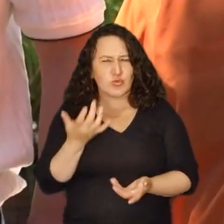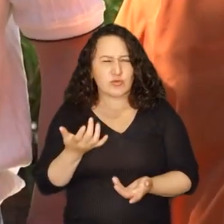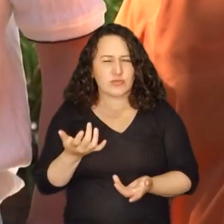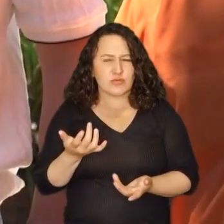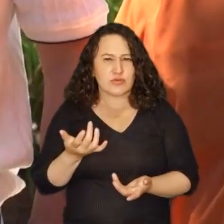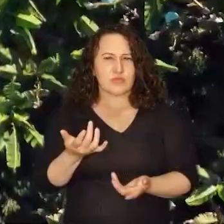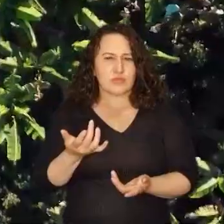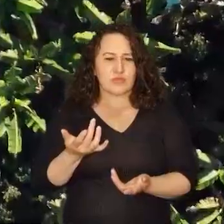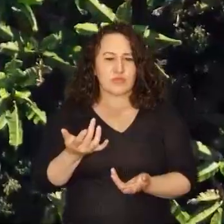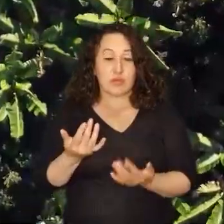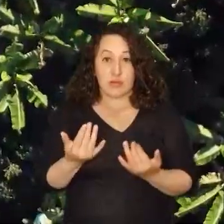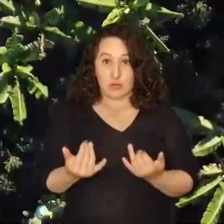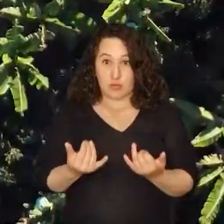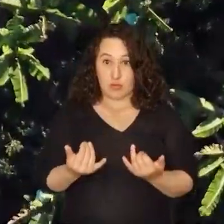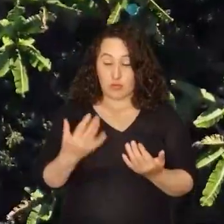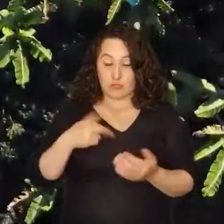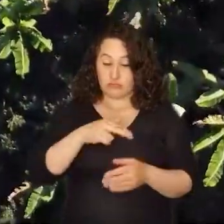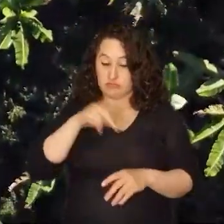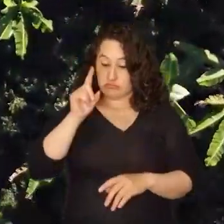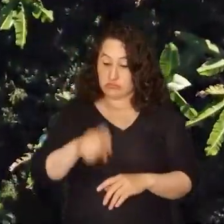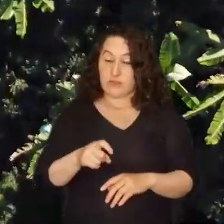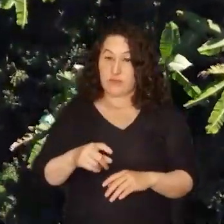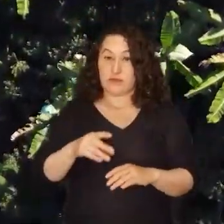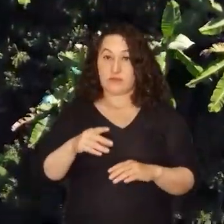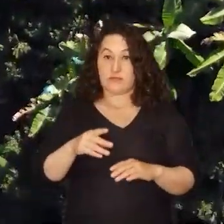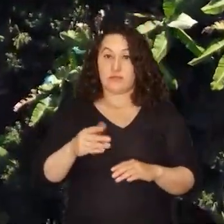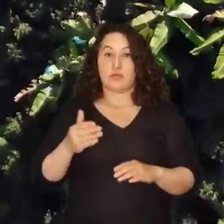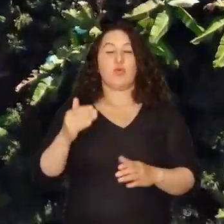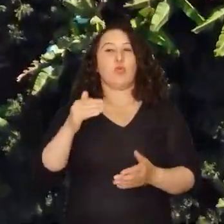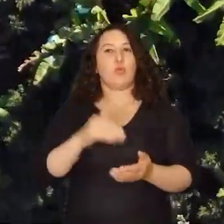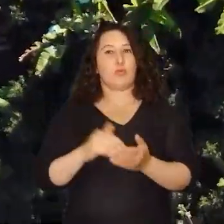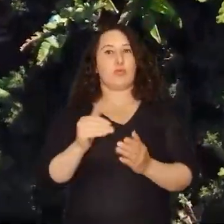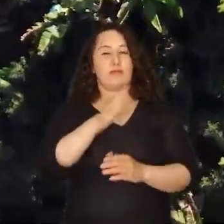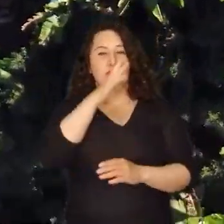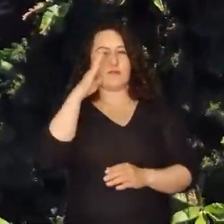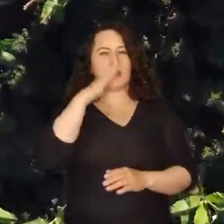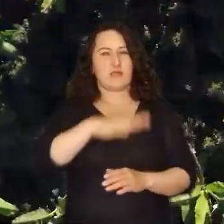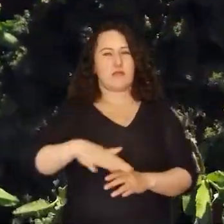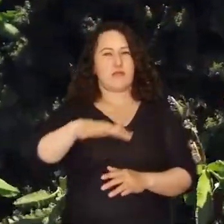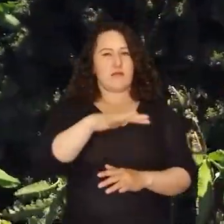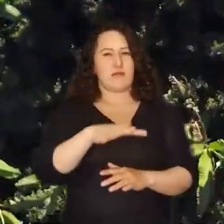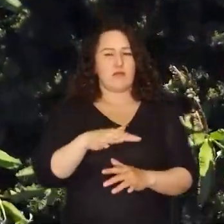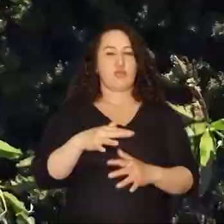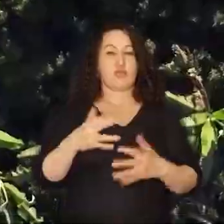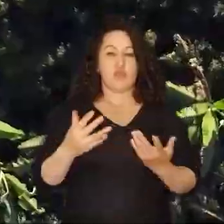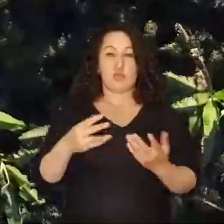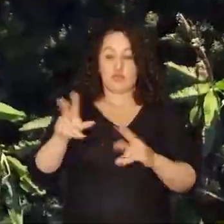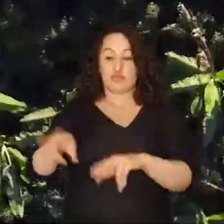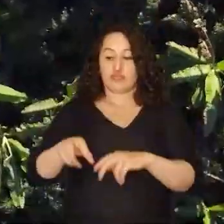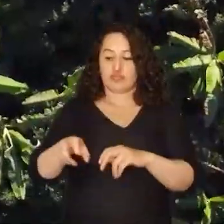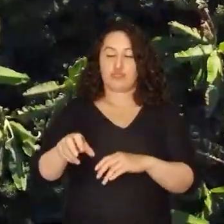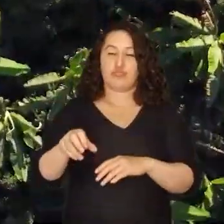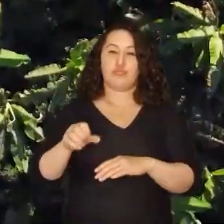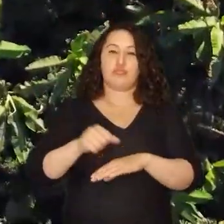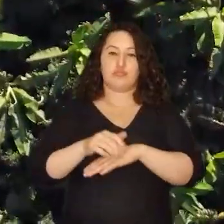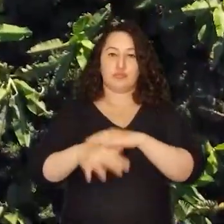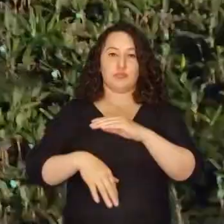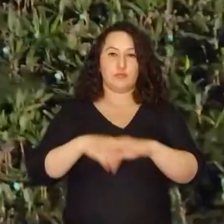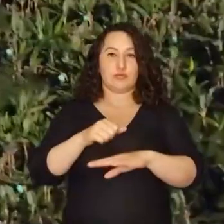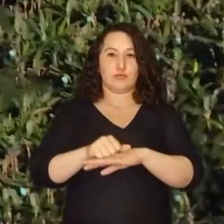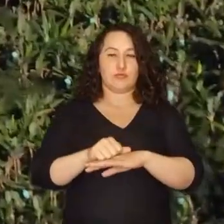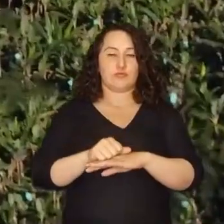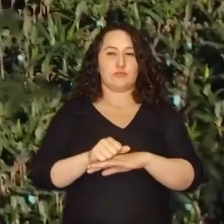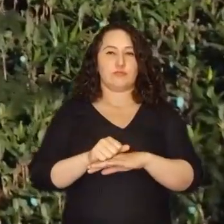es que hoy día tenemos que volver nuestras fincas a una agricultura regenerativa, ¿sí?